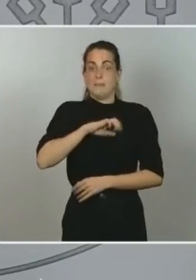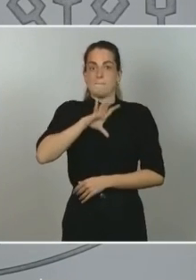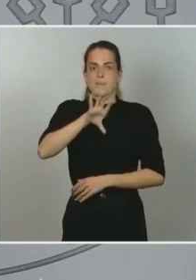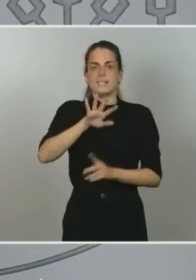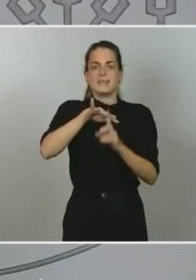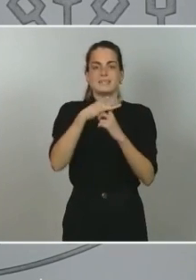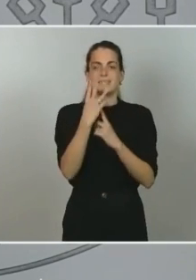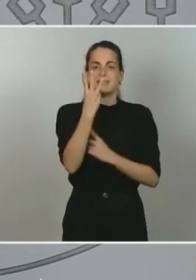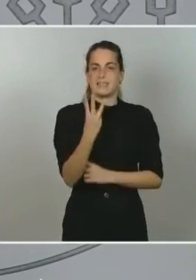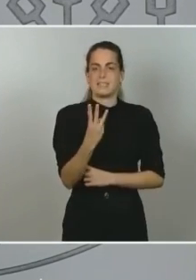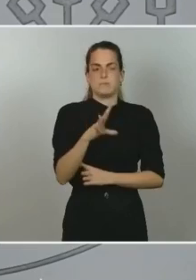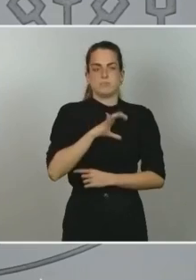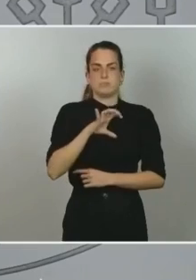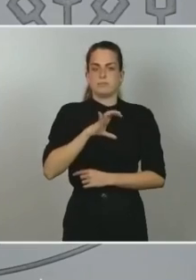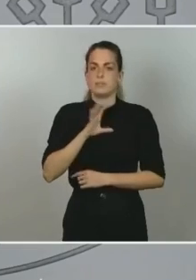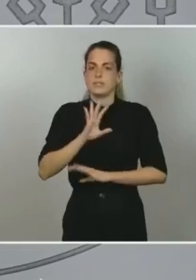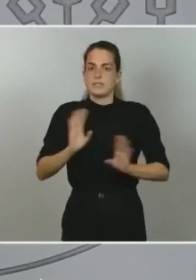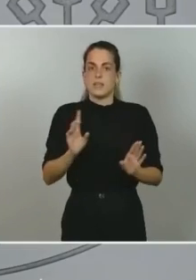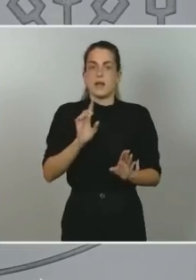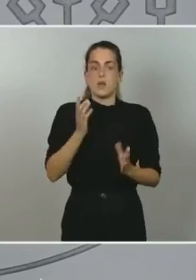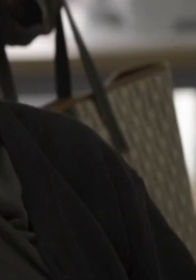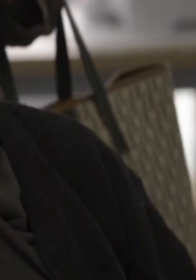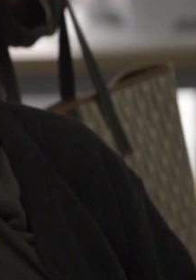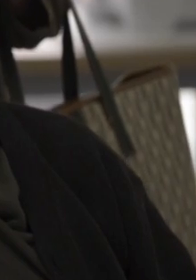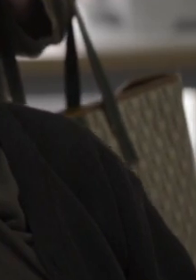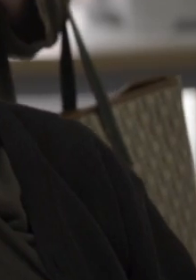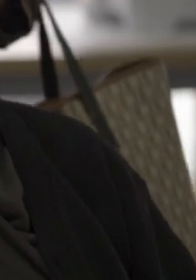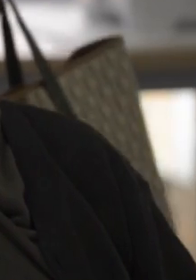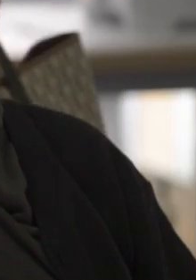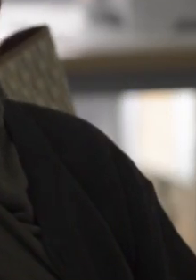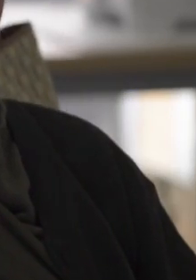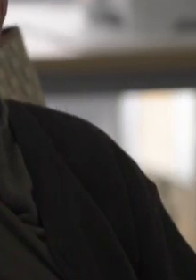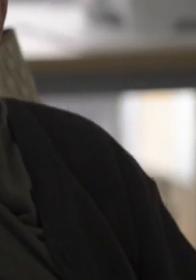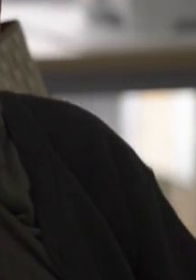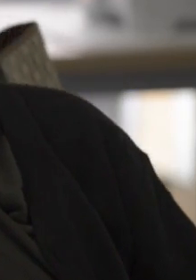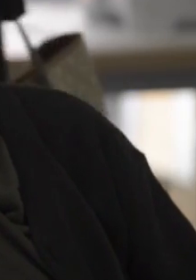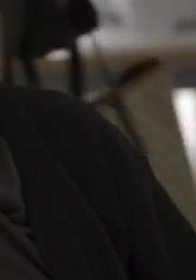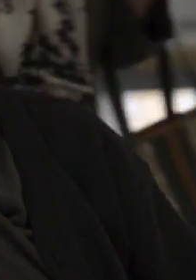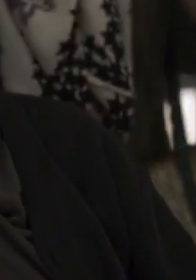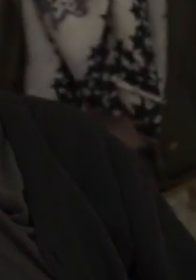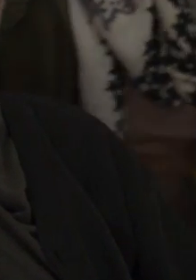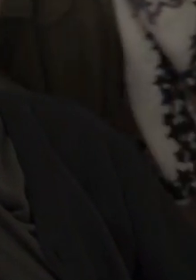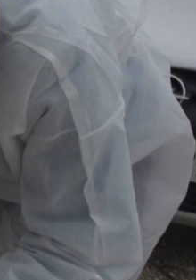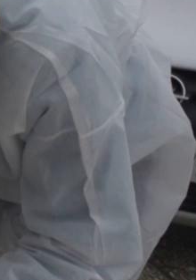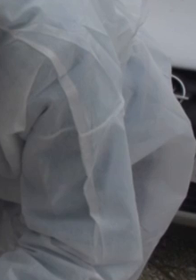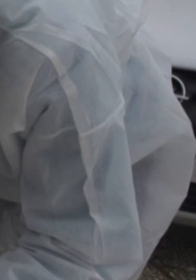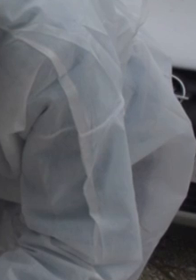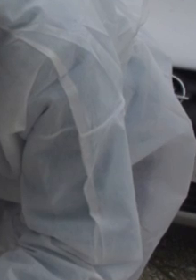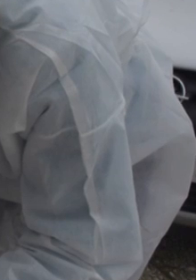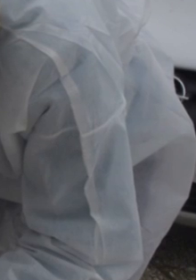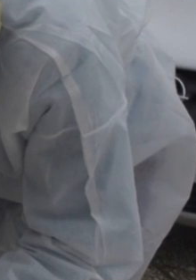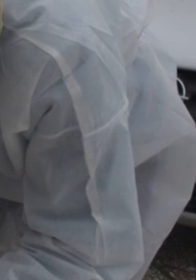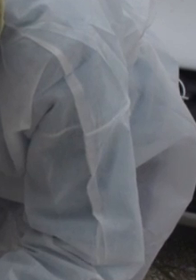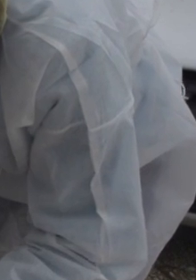a 975.000 personas que han recibido la vacunación. Países como Italia, Alemania y Francia también suspendieron la